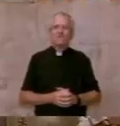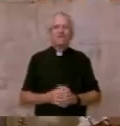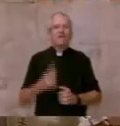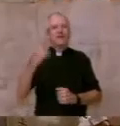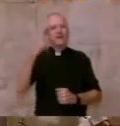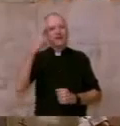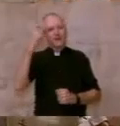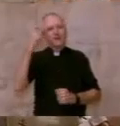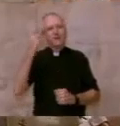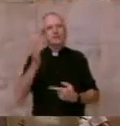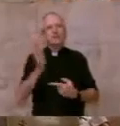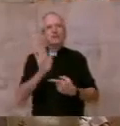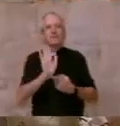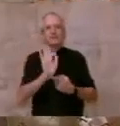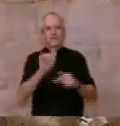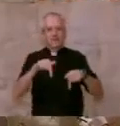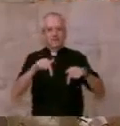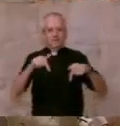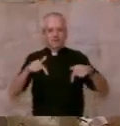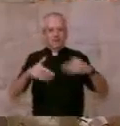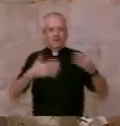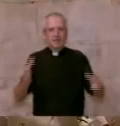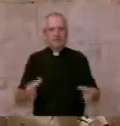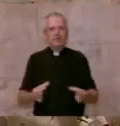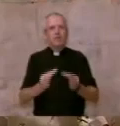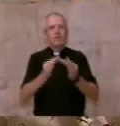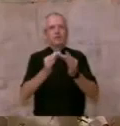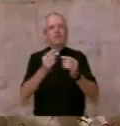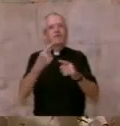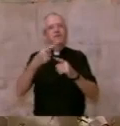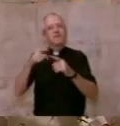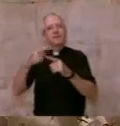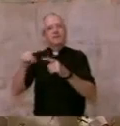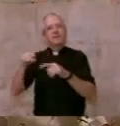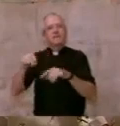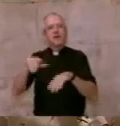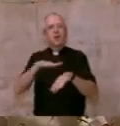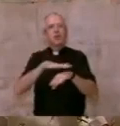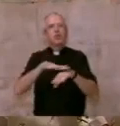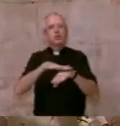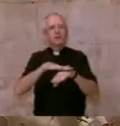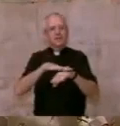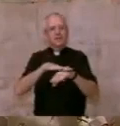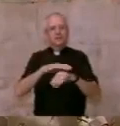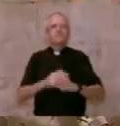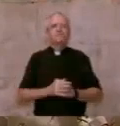Recordamos la presencia en esta celebración de diversas autoridades